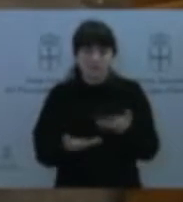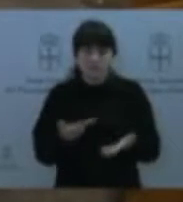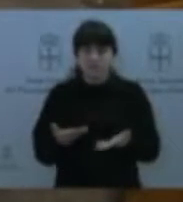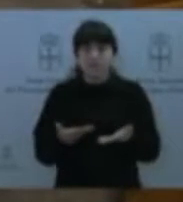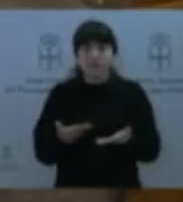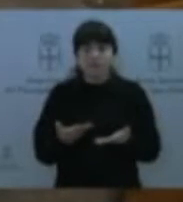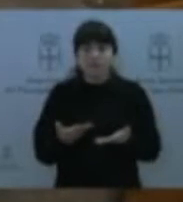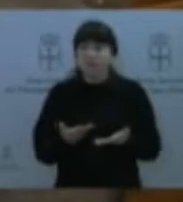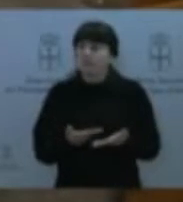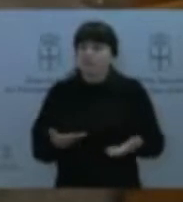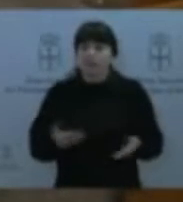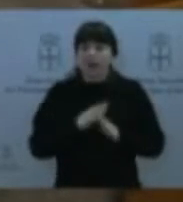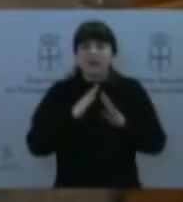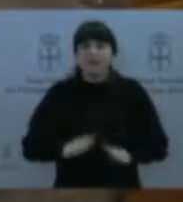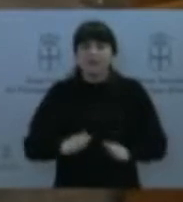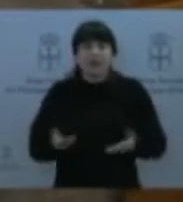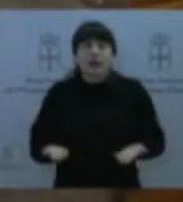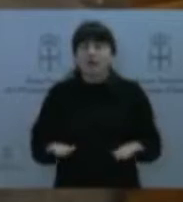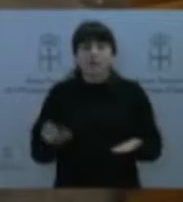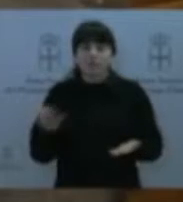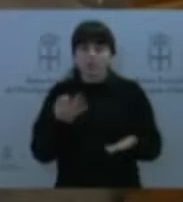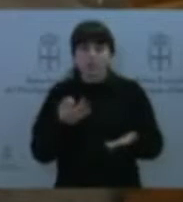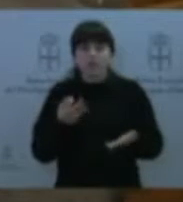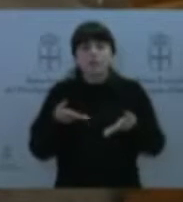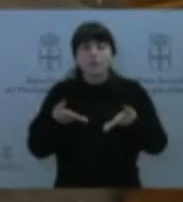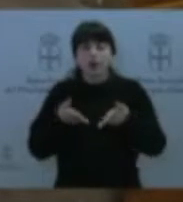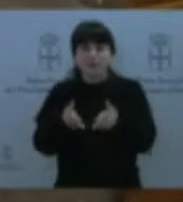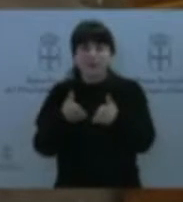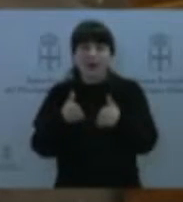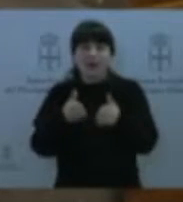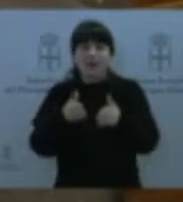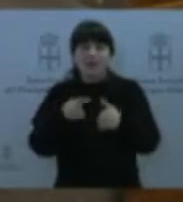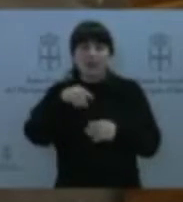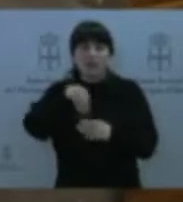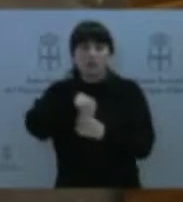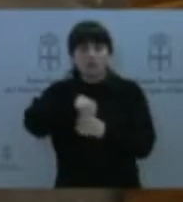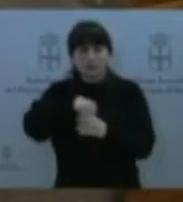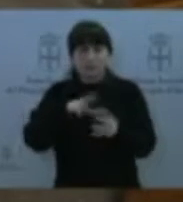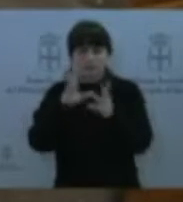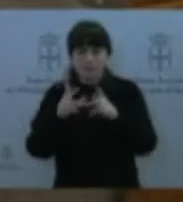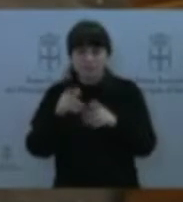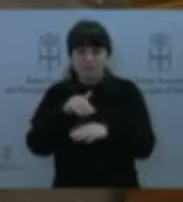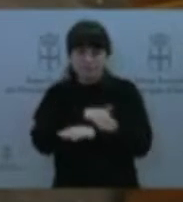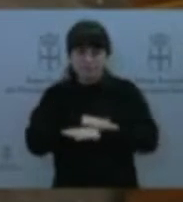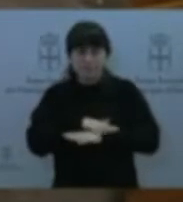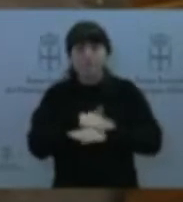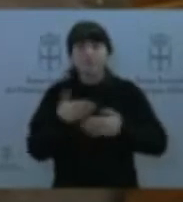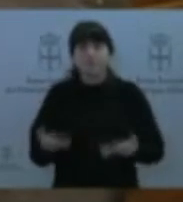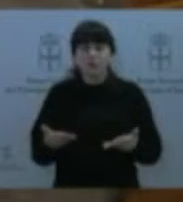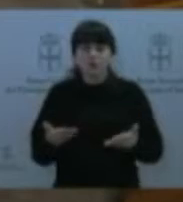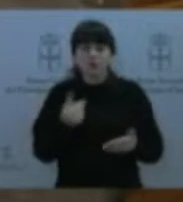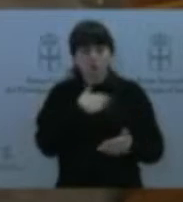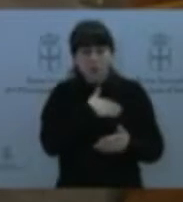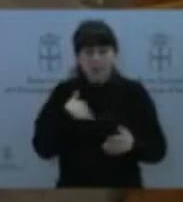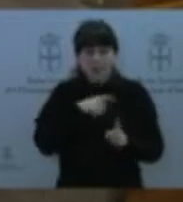contencioso administrativo para cualquier procedimiento selectivo. Le quisiera contestar algunas de las cuestiones que ha planteado, aparte